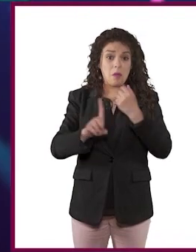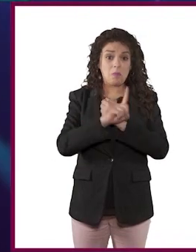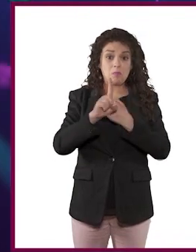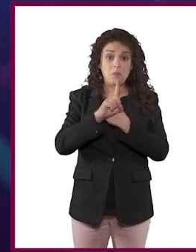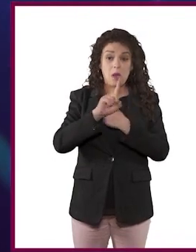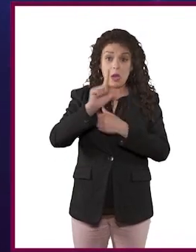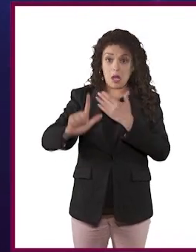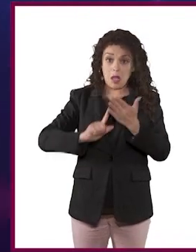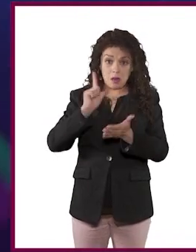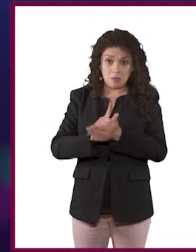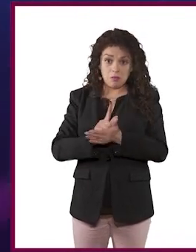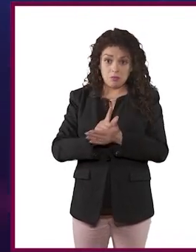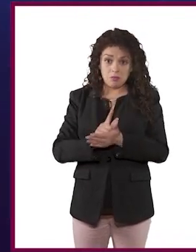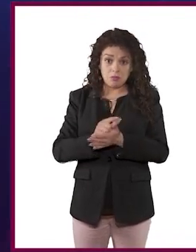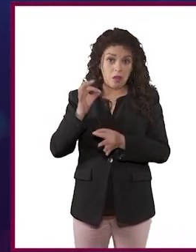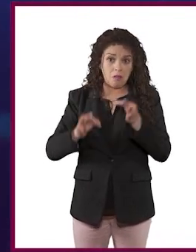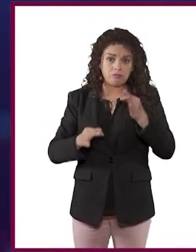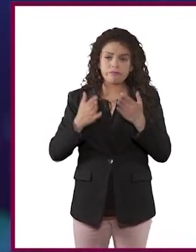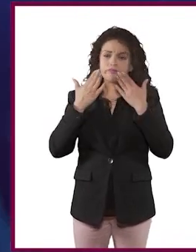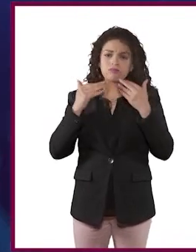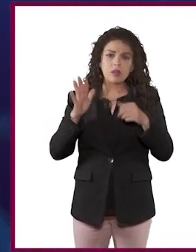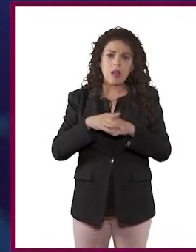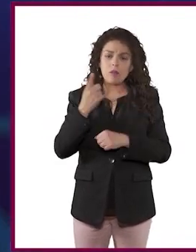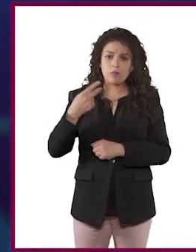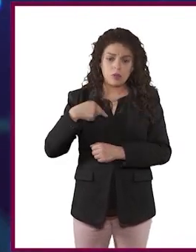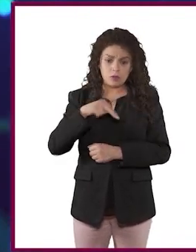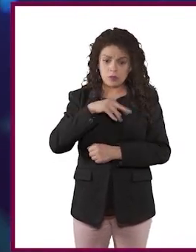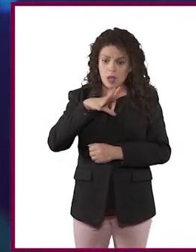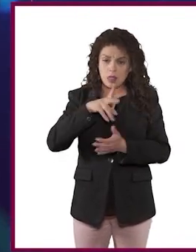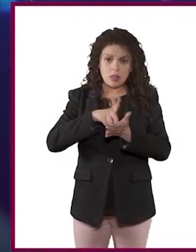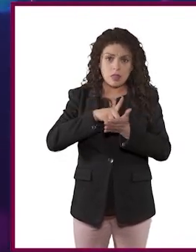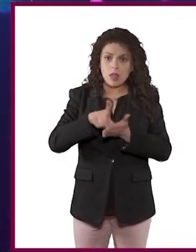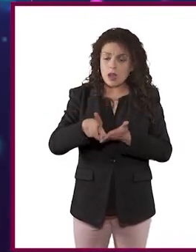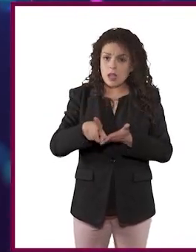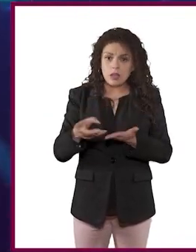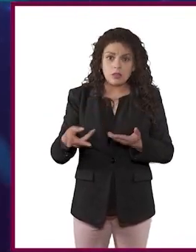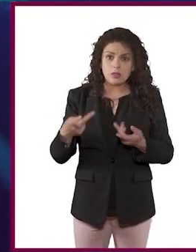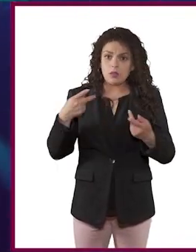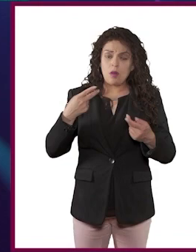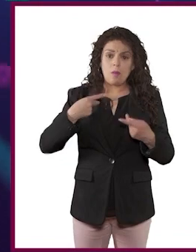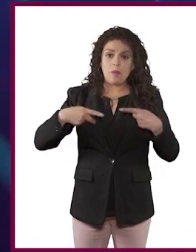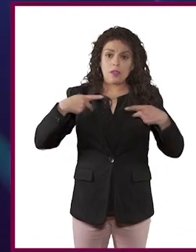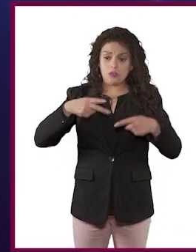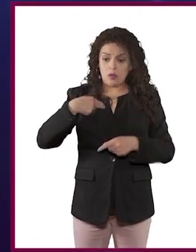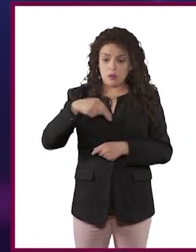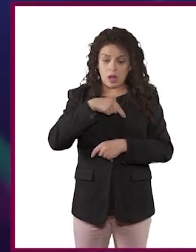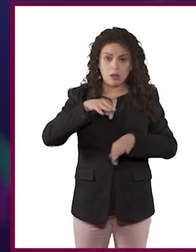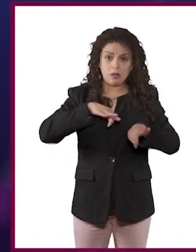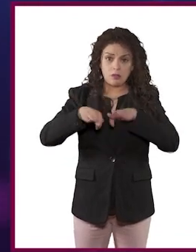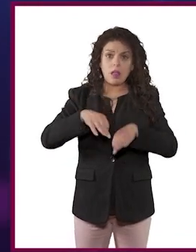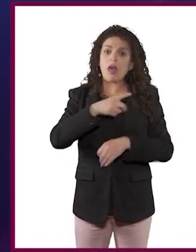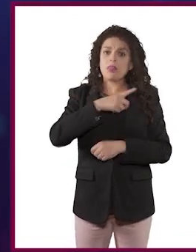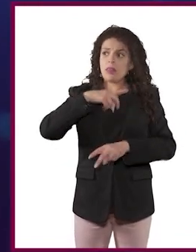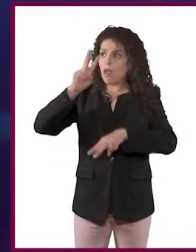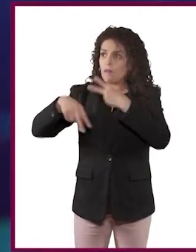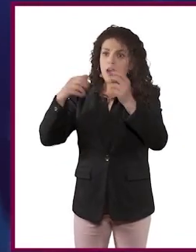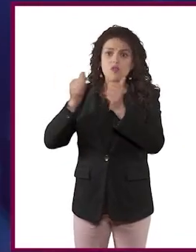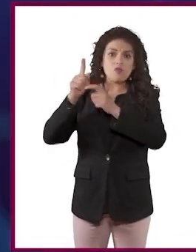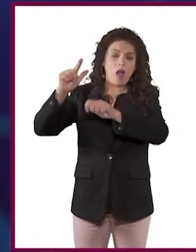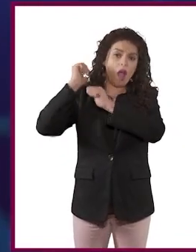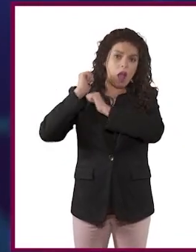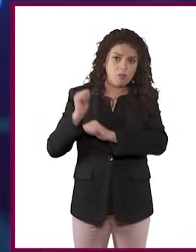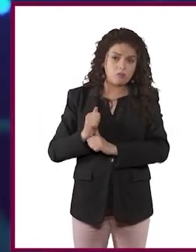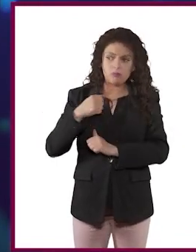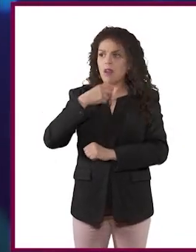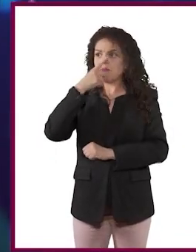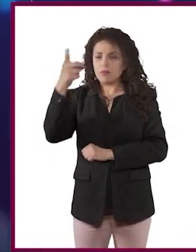consecuencias jurídicas como tal, ninguna, porque es un derecho que tenemos como trabajadores de asistir